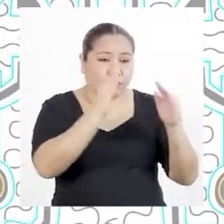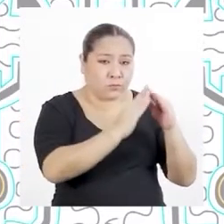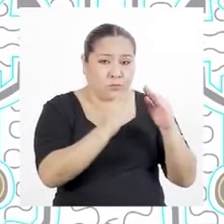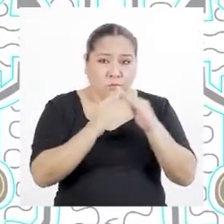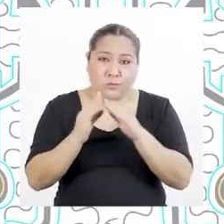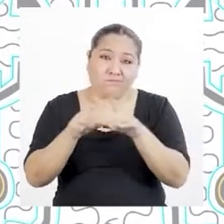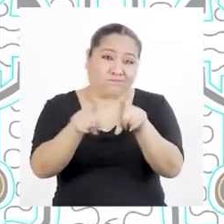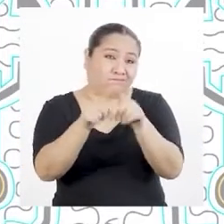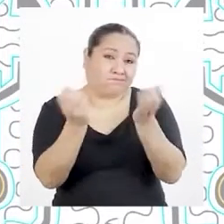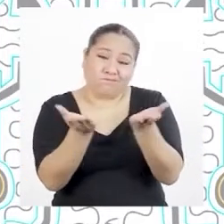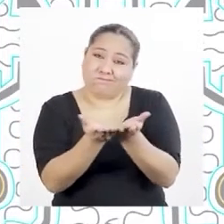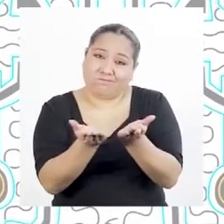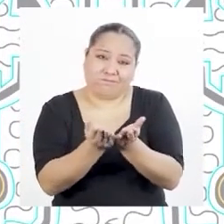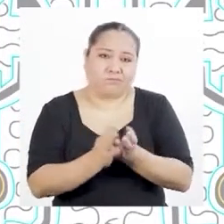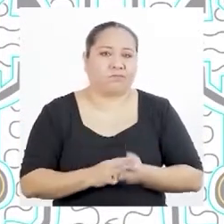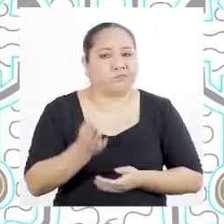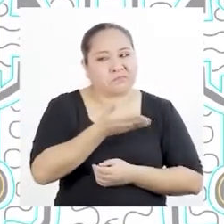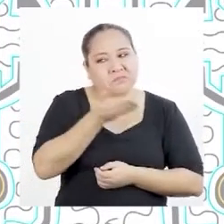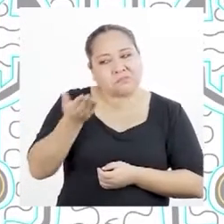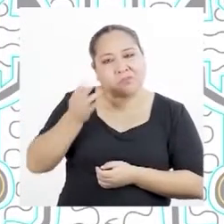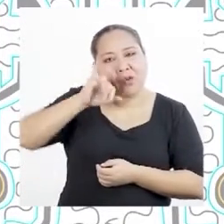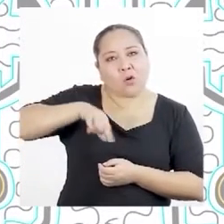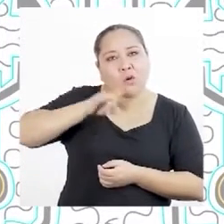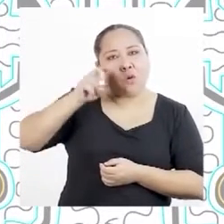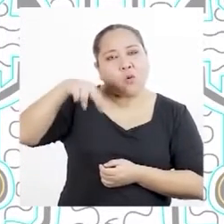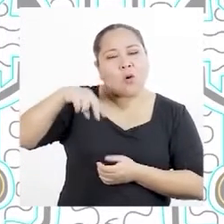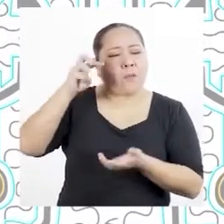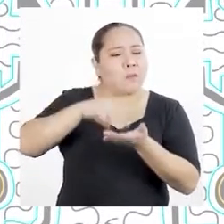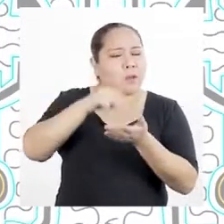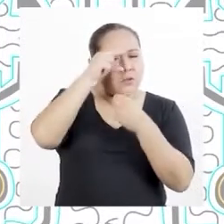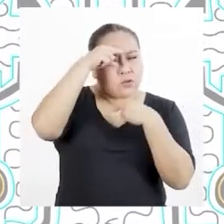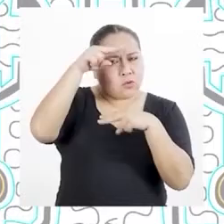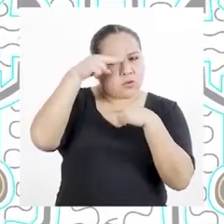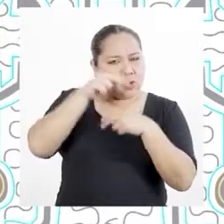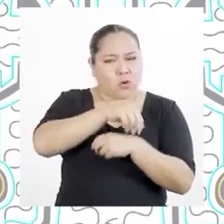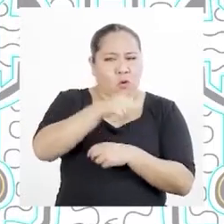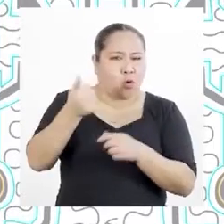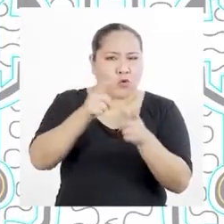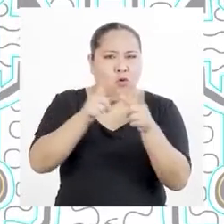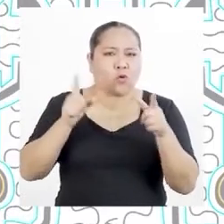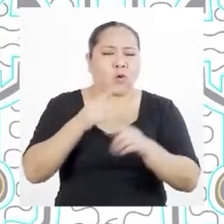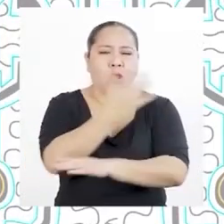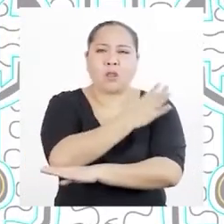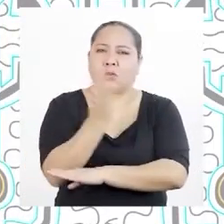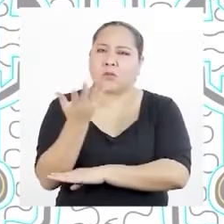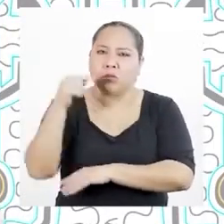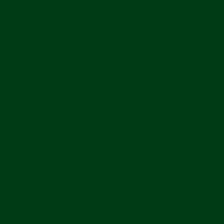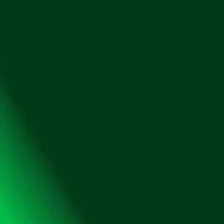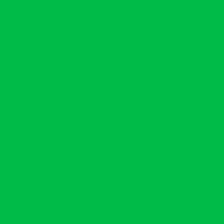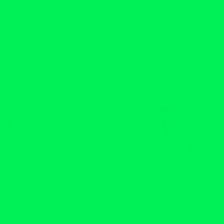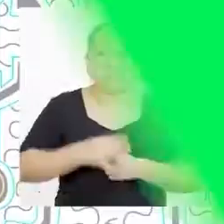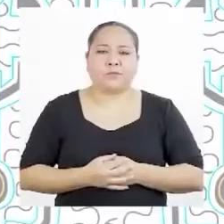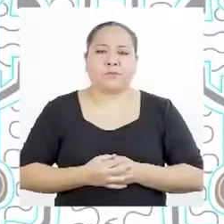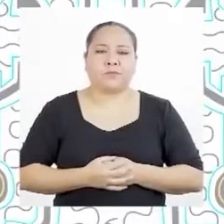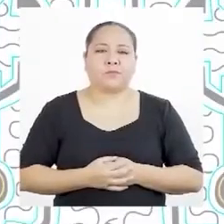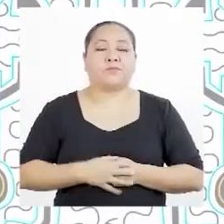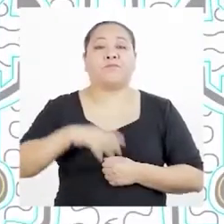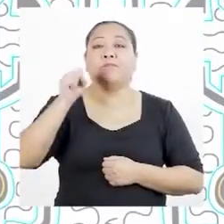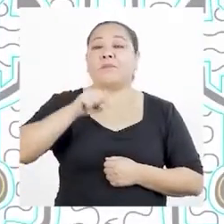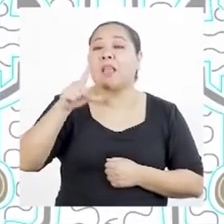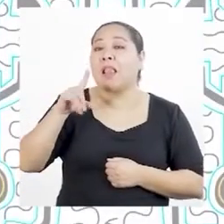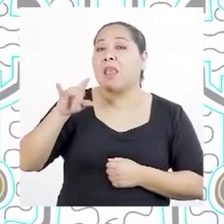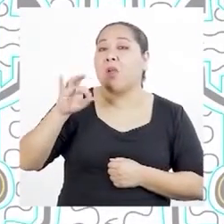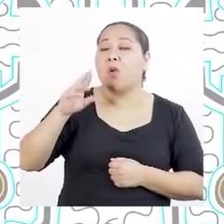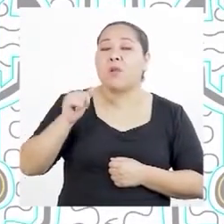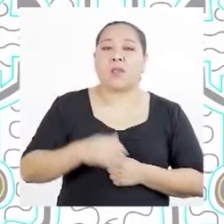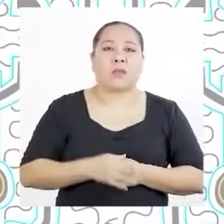y escuelas. Pasamos con Juan, que nos tiene más noticias de otras zonas de la Amazonía del Perú. ¡Sí,